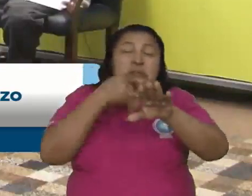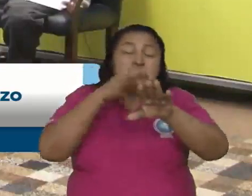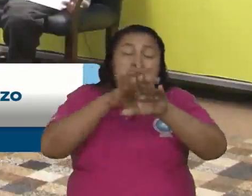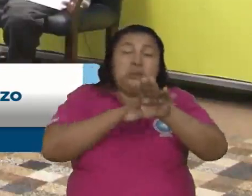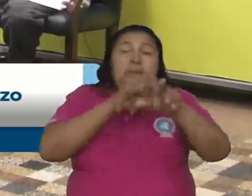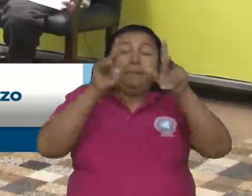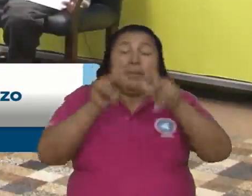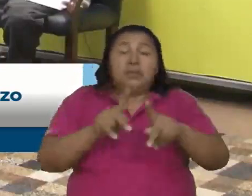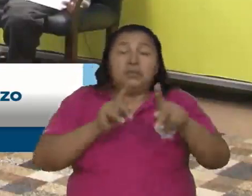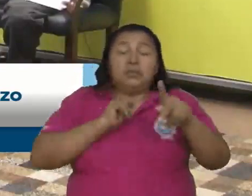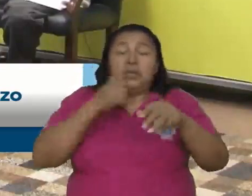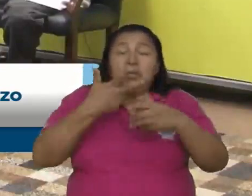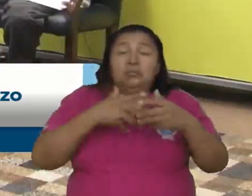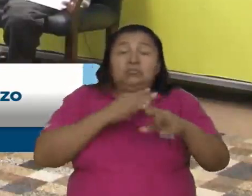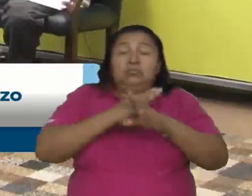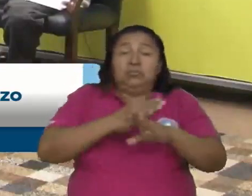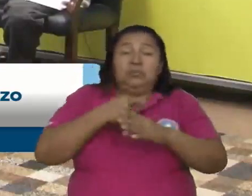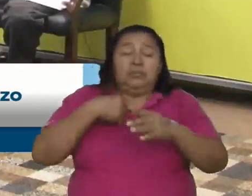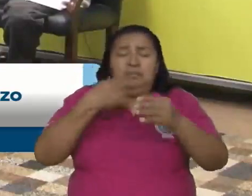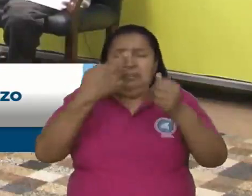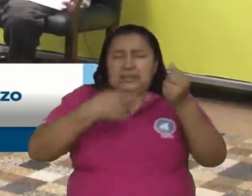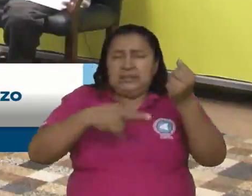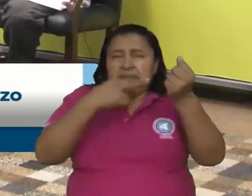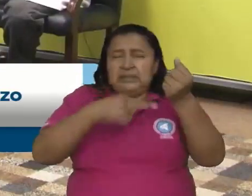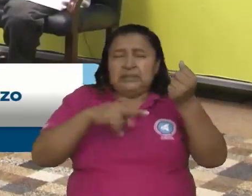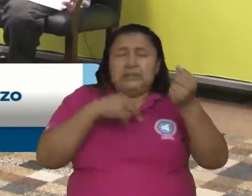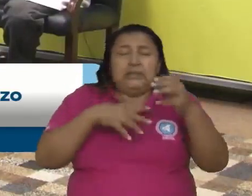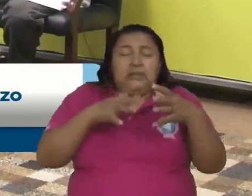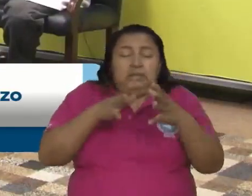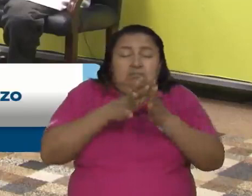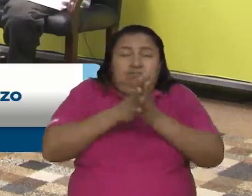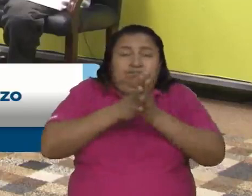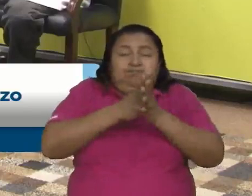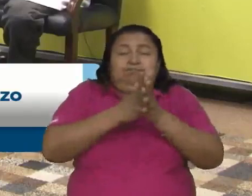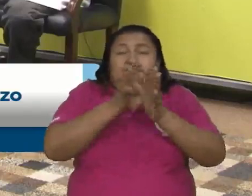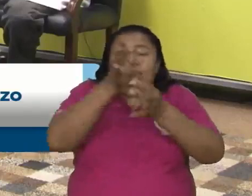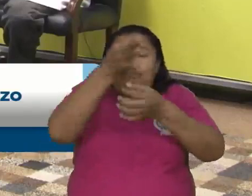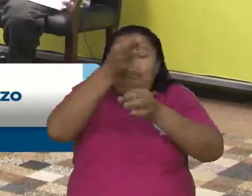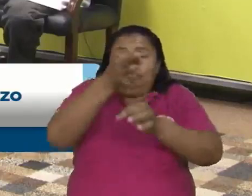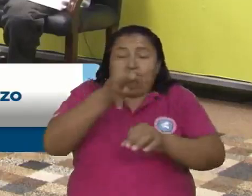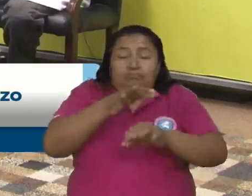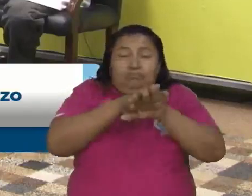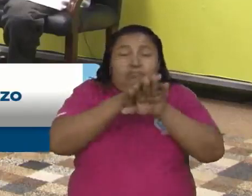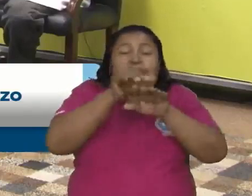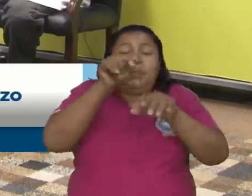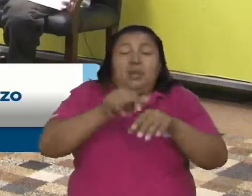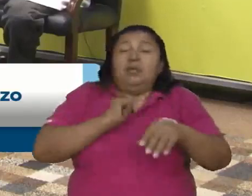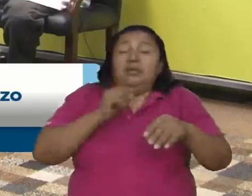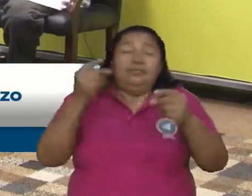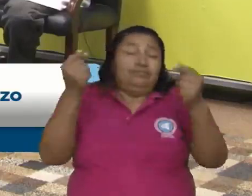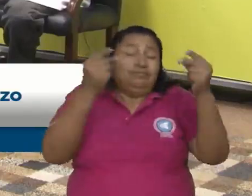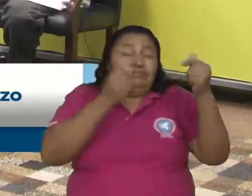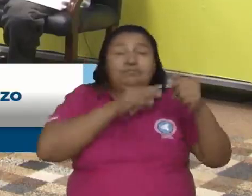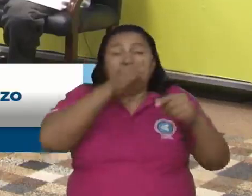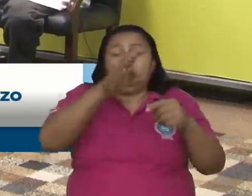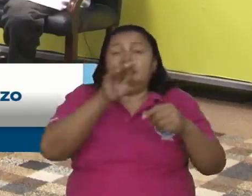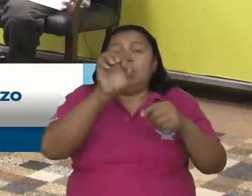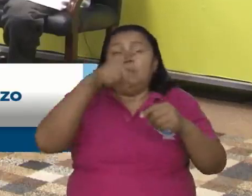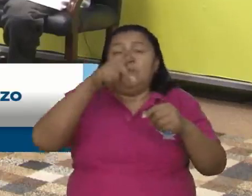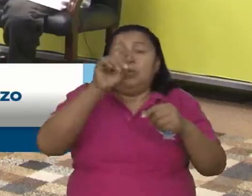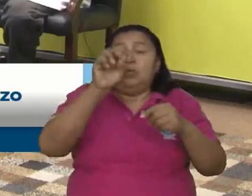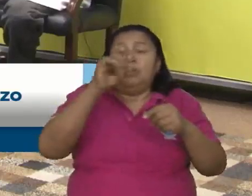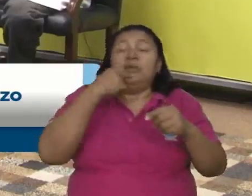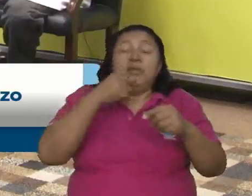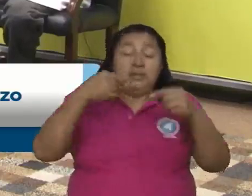paciente está con el anticoagulante, va a sangrar, comprime los nervios de la columna y esa es una emergencia quirúrgica para neurocirugía. Yeah. Entonces yo me